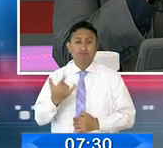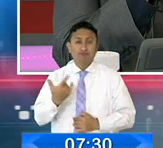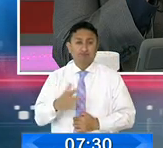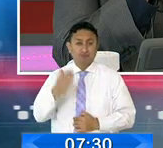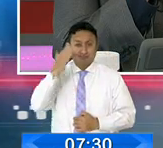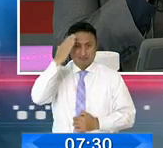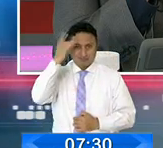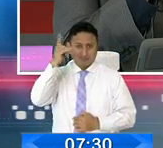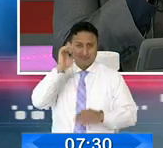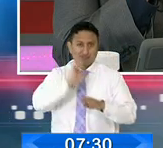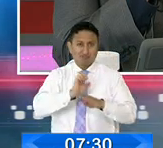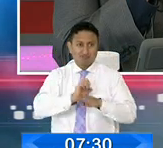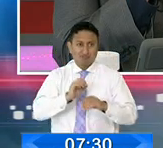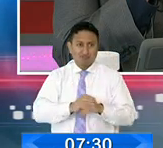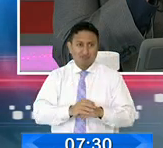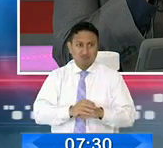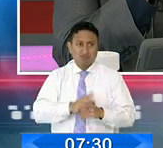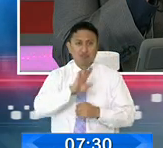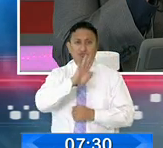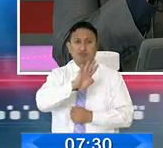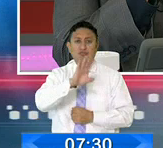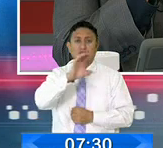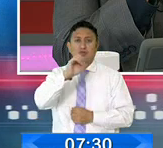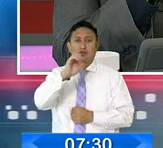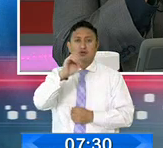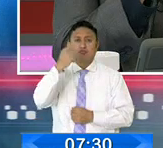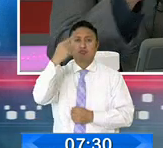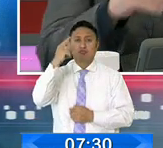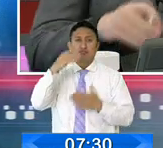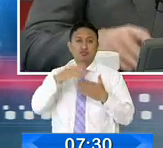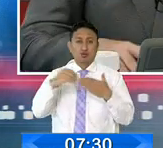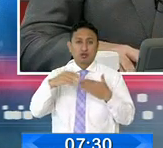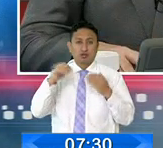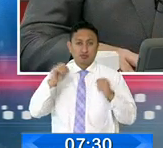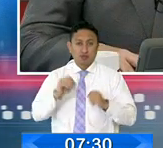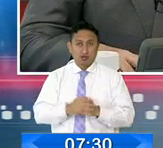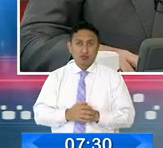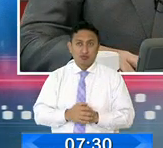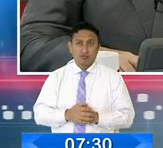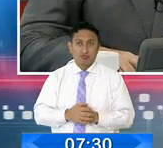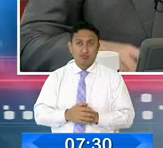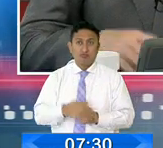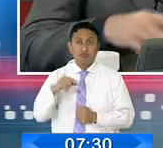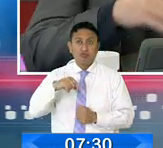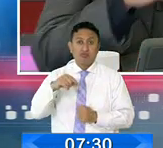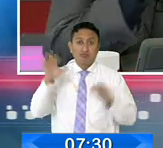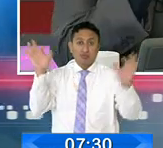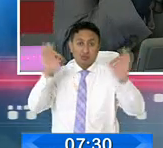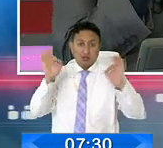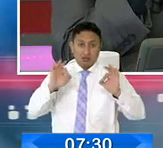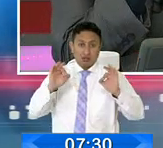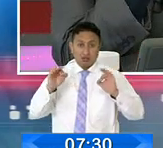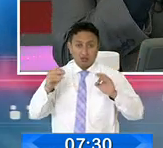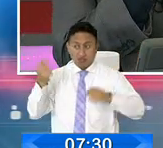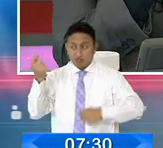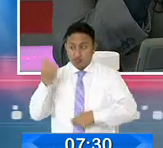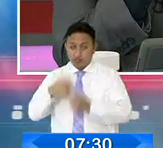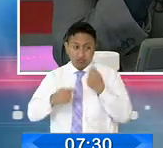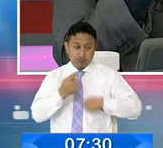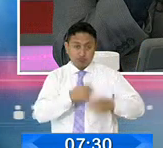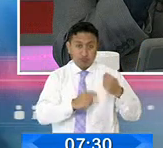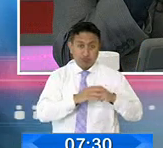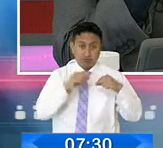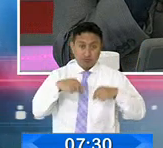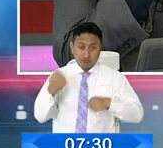que el Ecuador recibe cerca de 400 millones de dólares por exportar precisamente esta energía, que es el resultado de esta gran